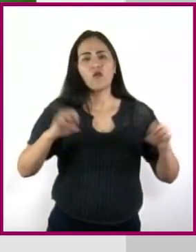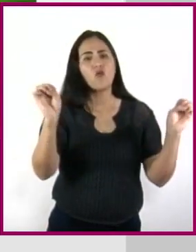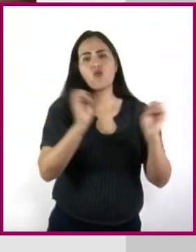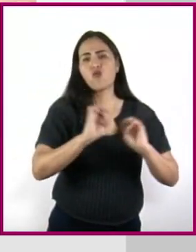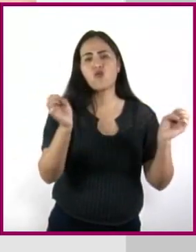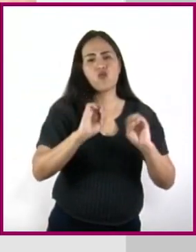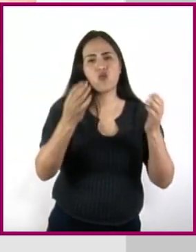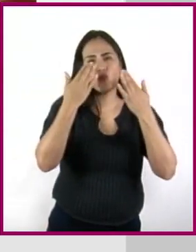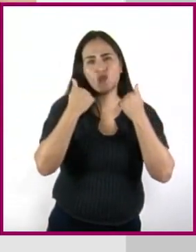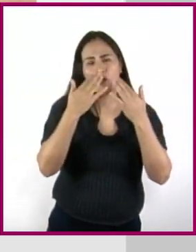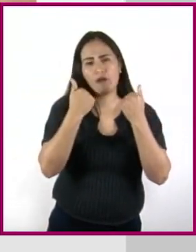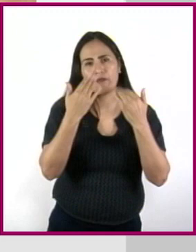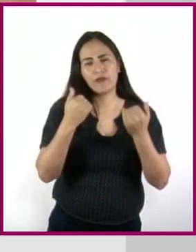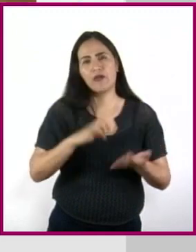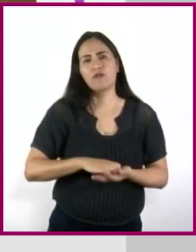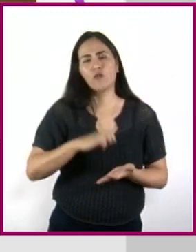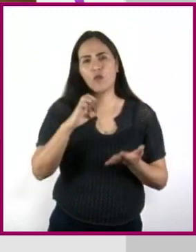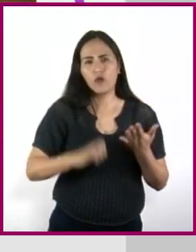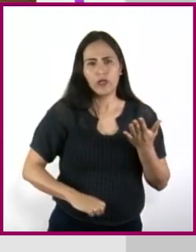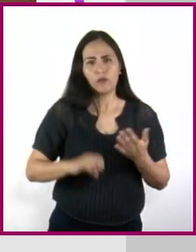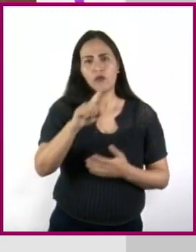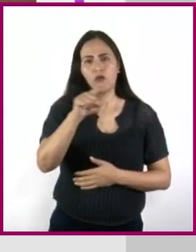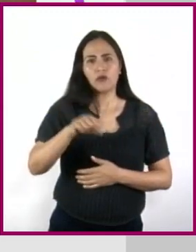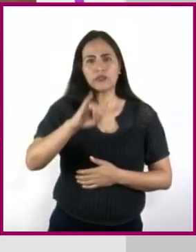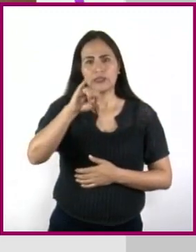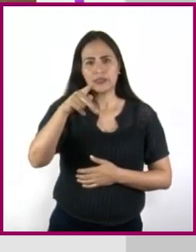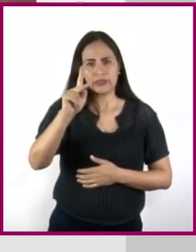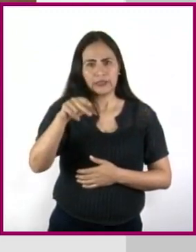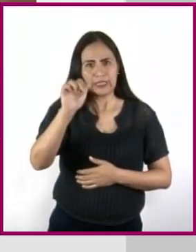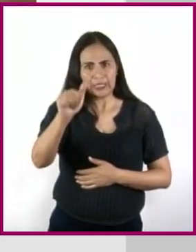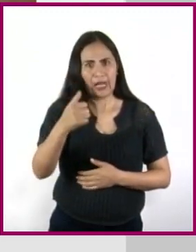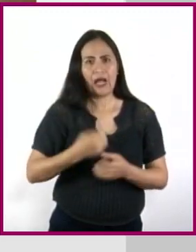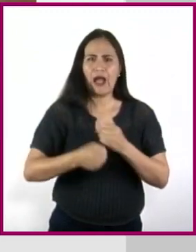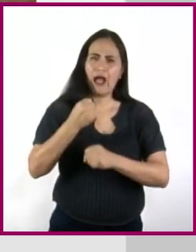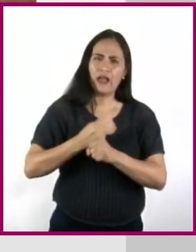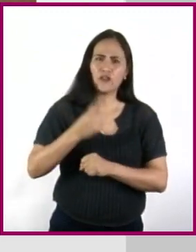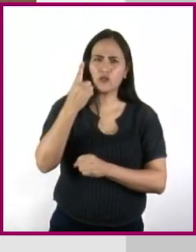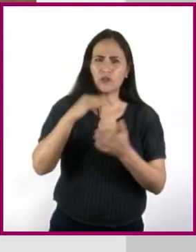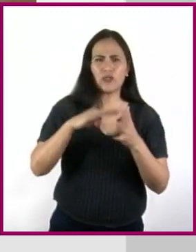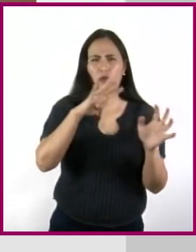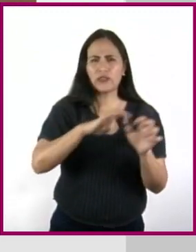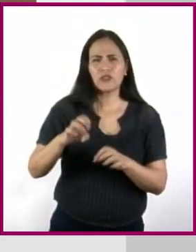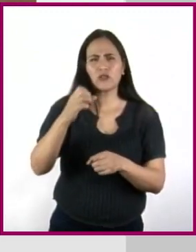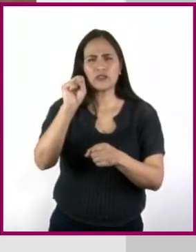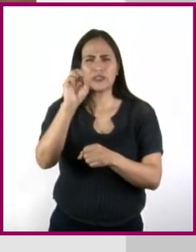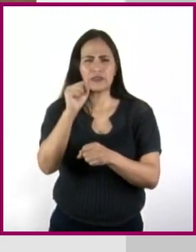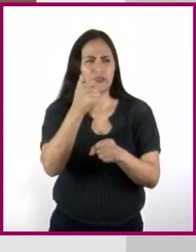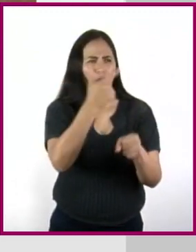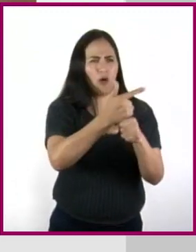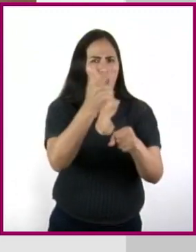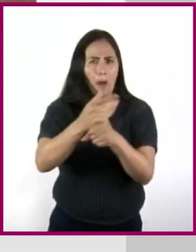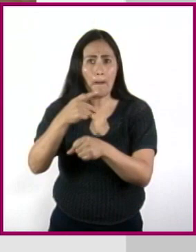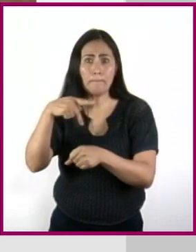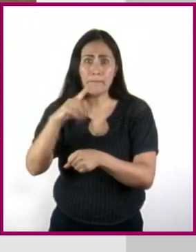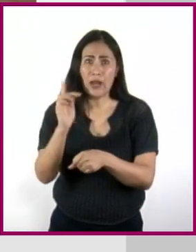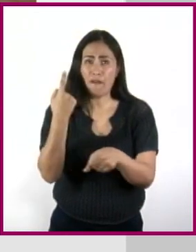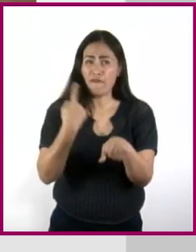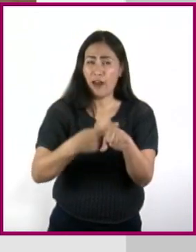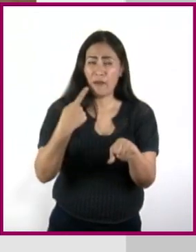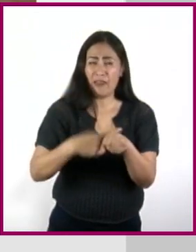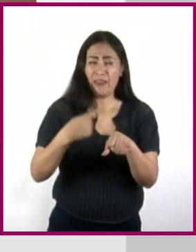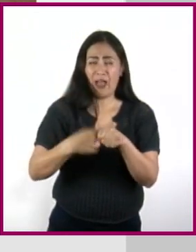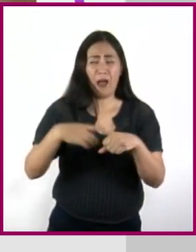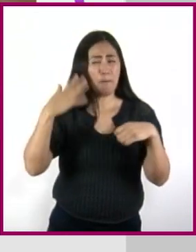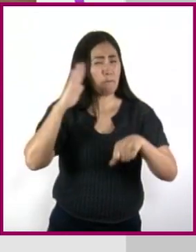el ejemplo de chikungunya y Zika, que fueron realmente descubiertos desde los años 60, pero los grandes brotes y los